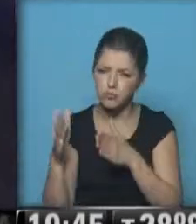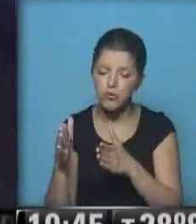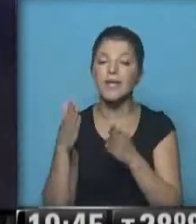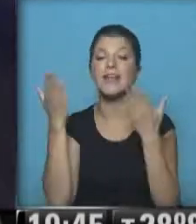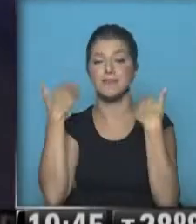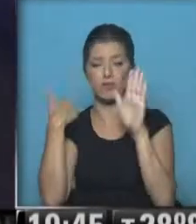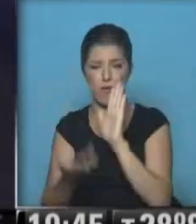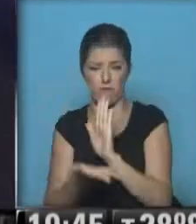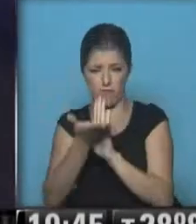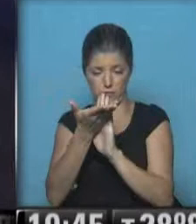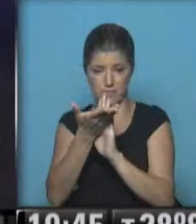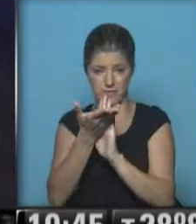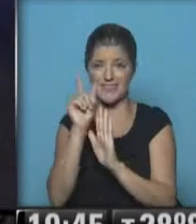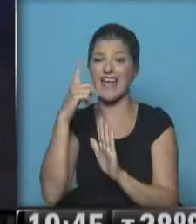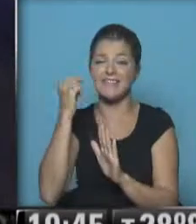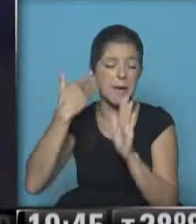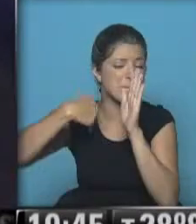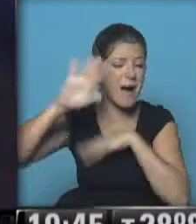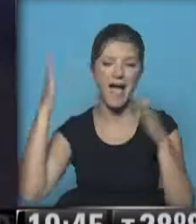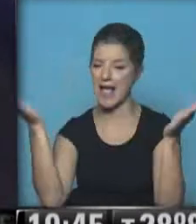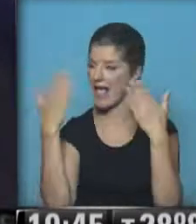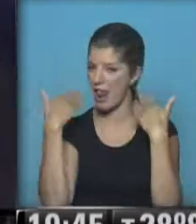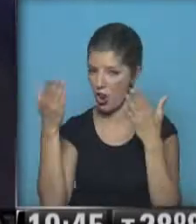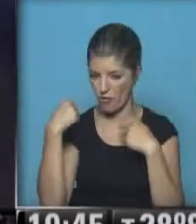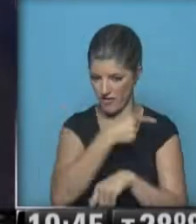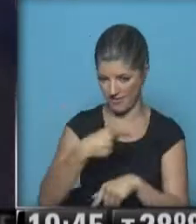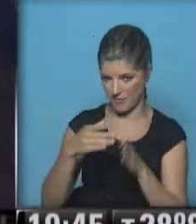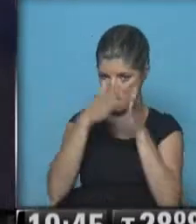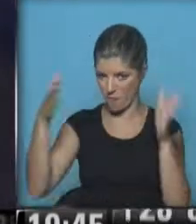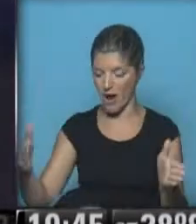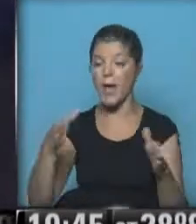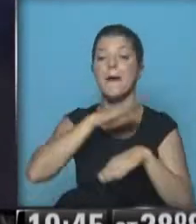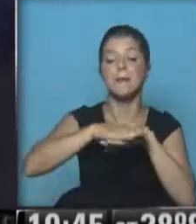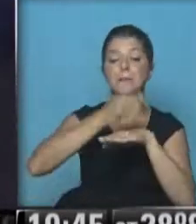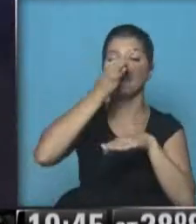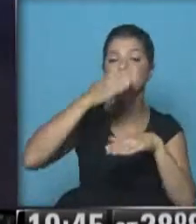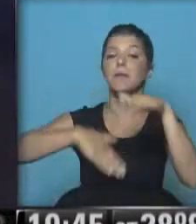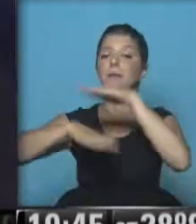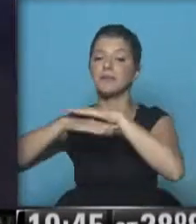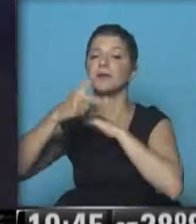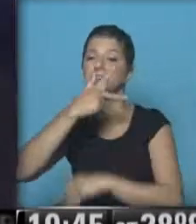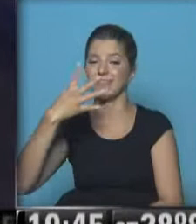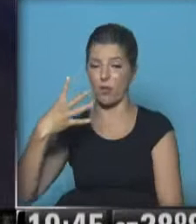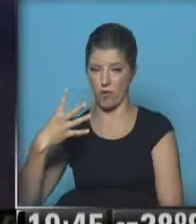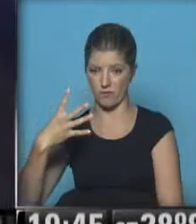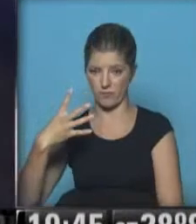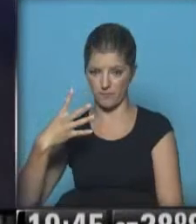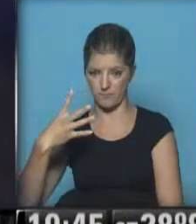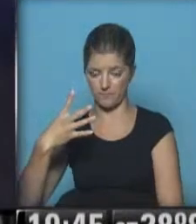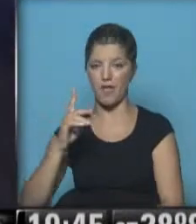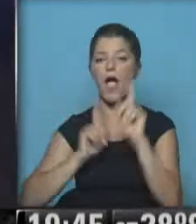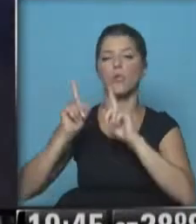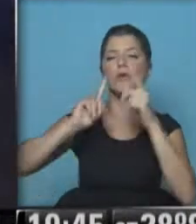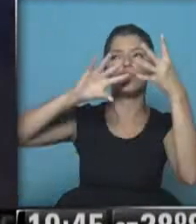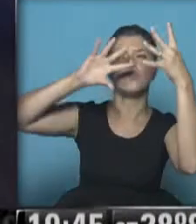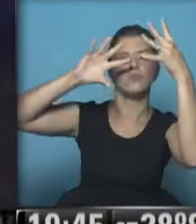ascenso de la temperatura cesado será el día más caluroso de toda esta semana con 20 grados de mínima y 34 grados de temperatura máxima cielo algo o parcialmente